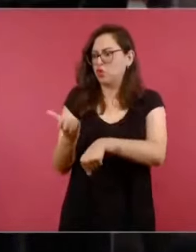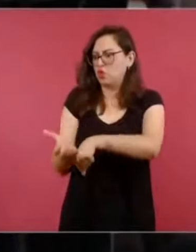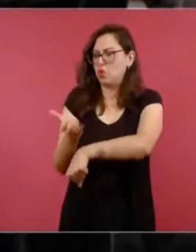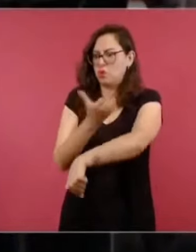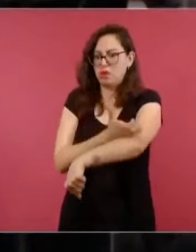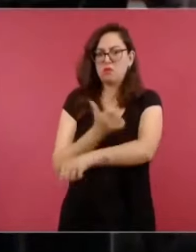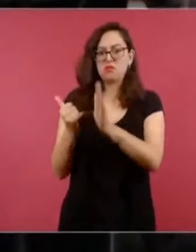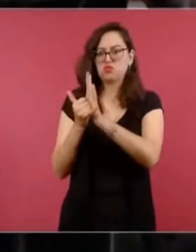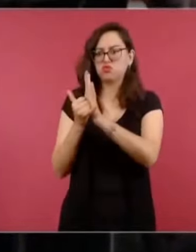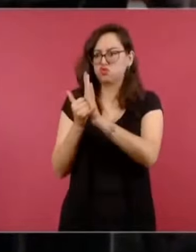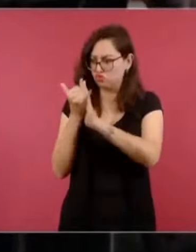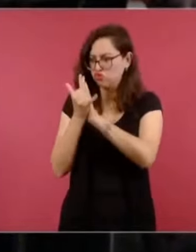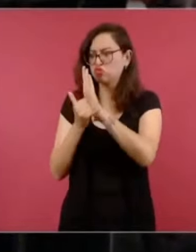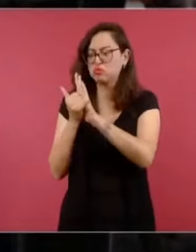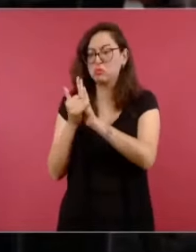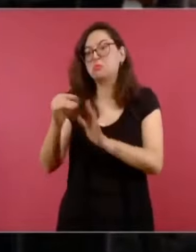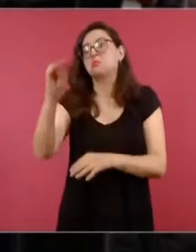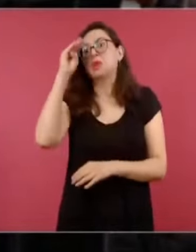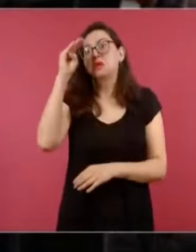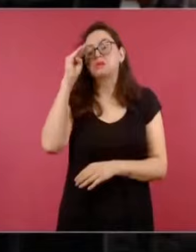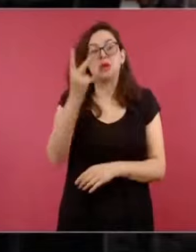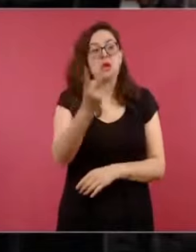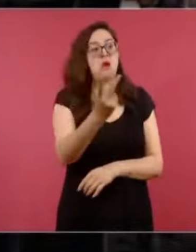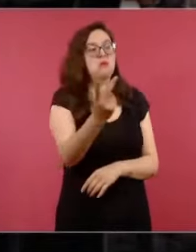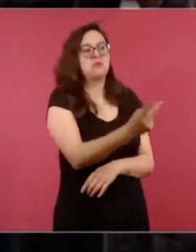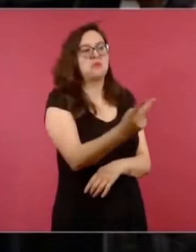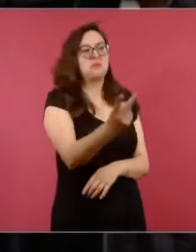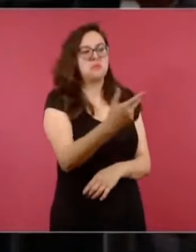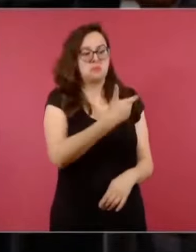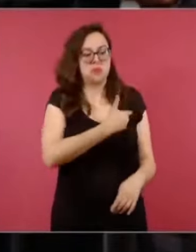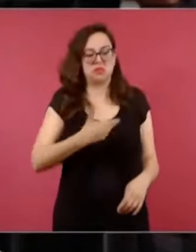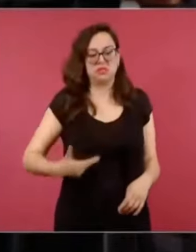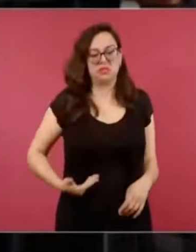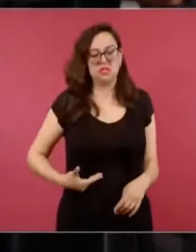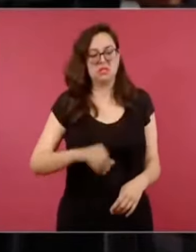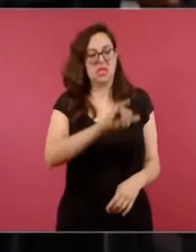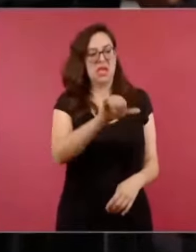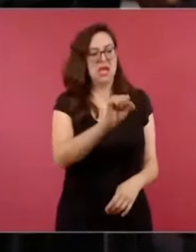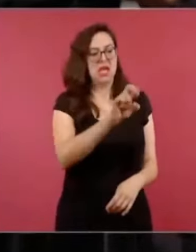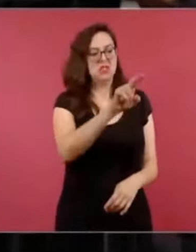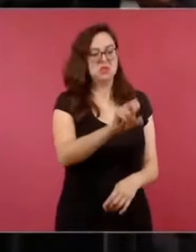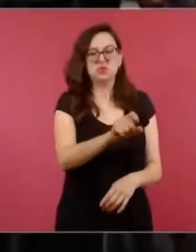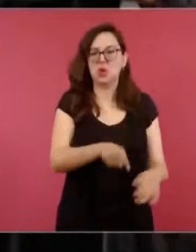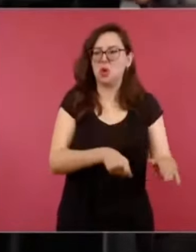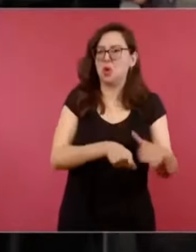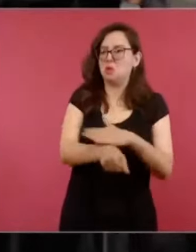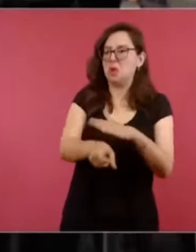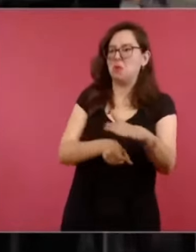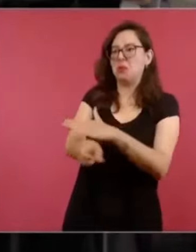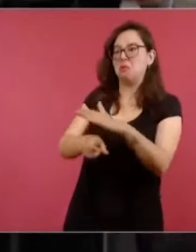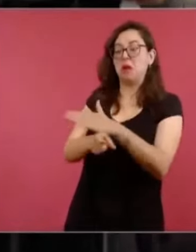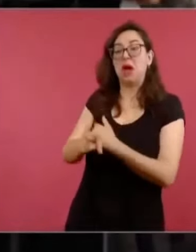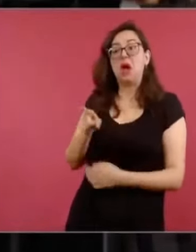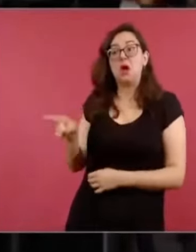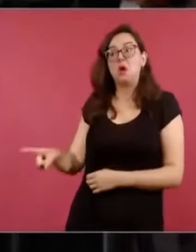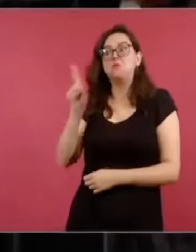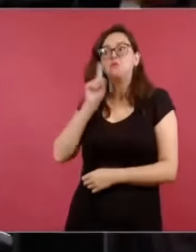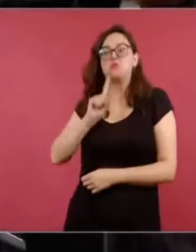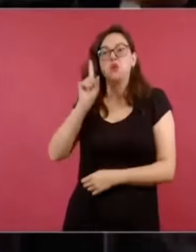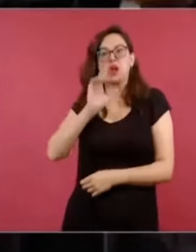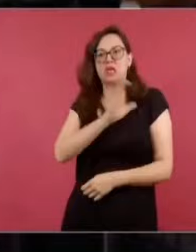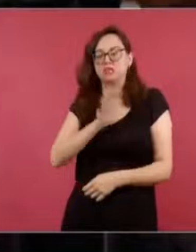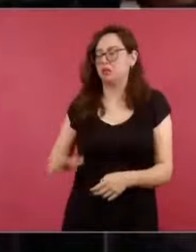pues son constantemente, digamos, golpeados por una candidata porque dice que le hacen